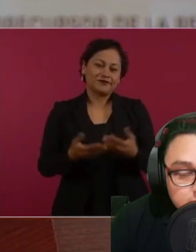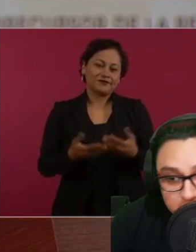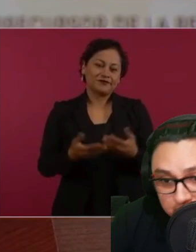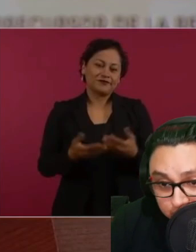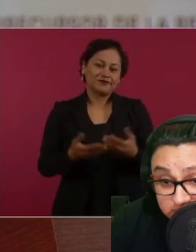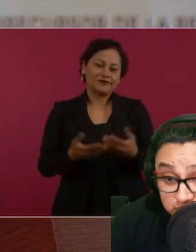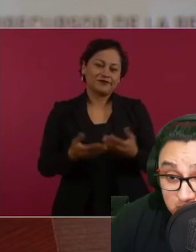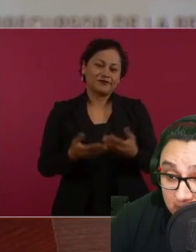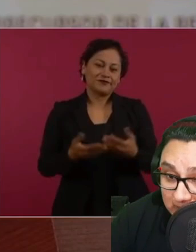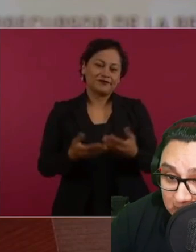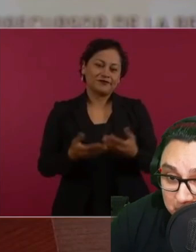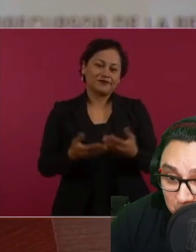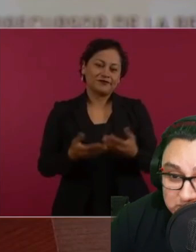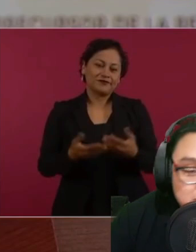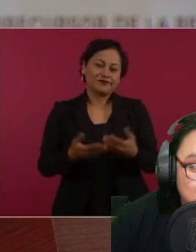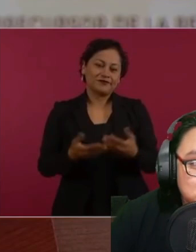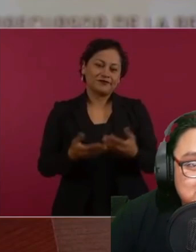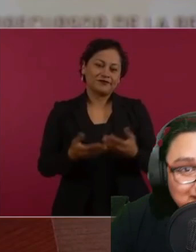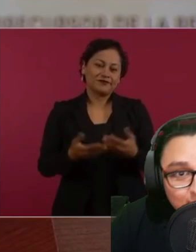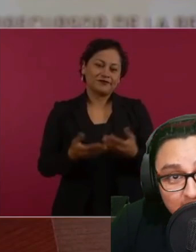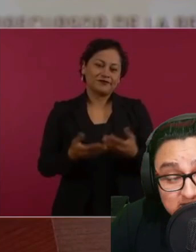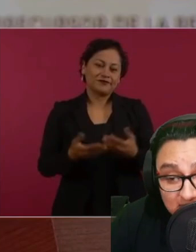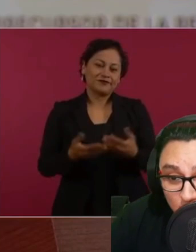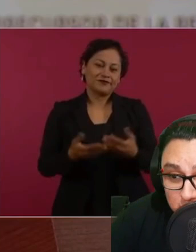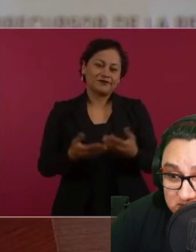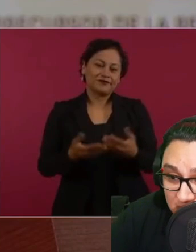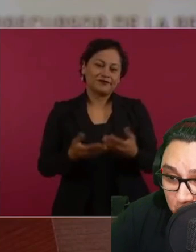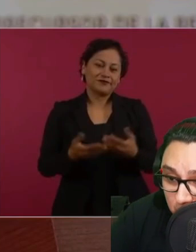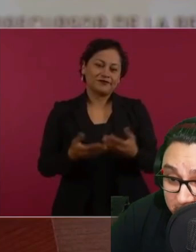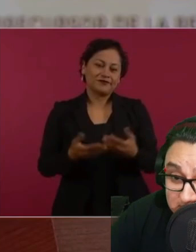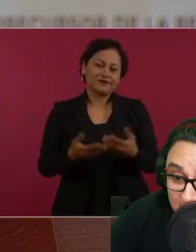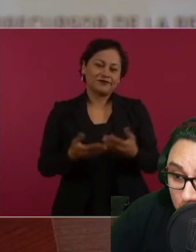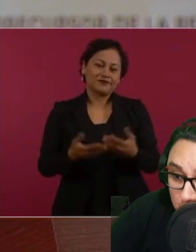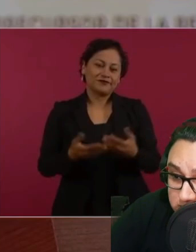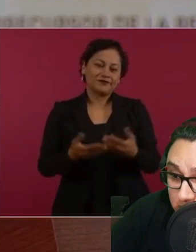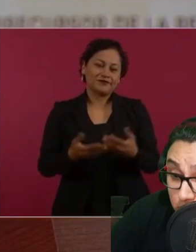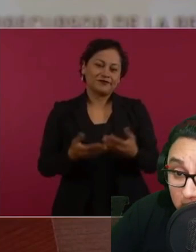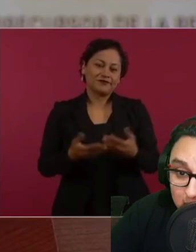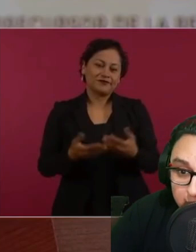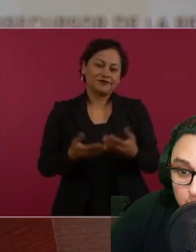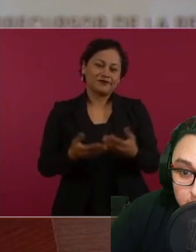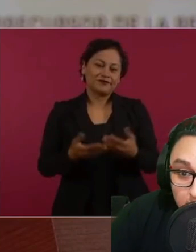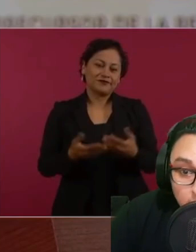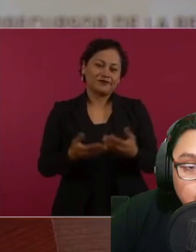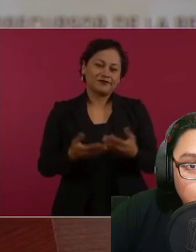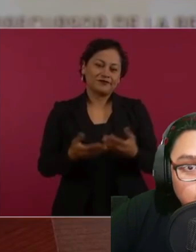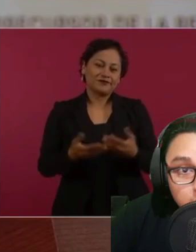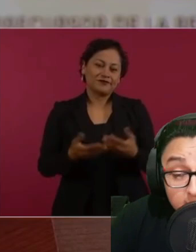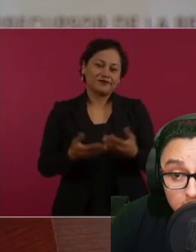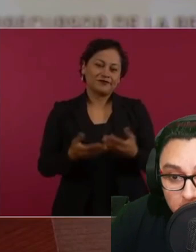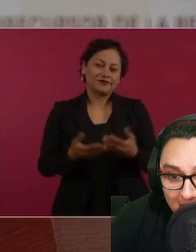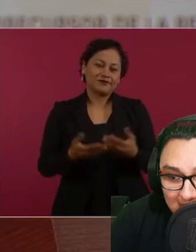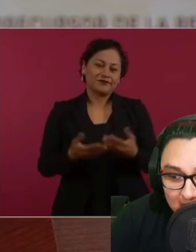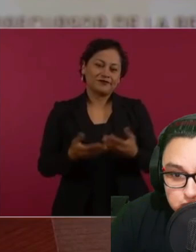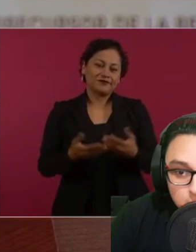nuestros impuestos y Pero estos estos hacen referencia como si ningún presidente como sin ninguna jefe de gobierno o